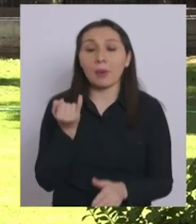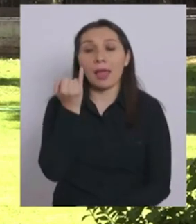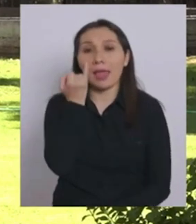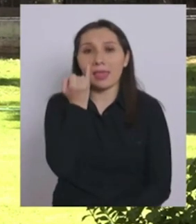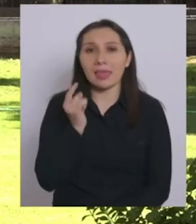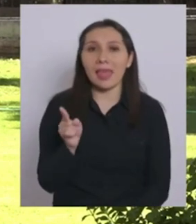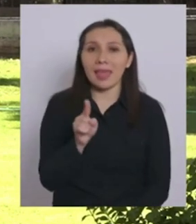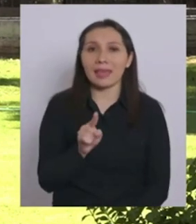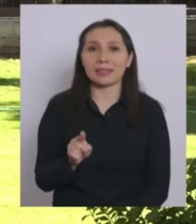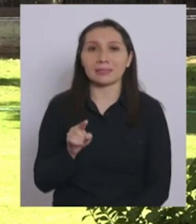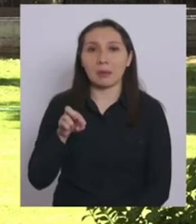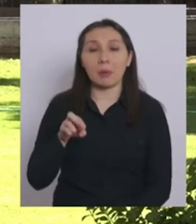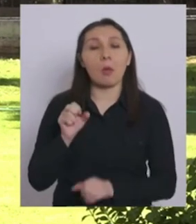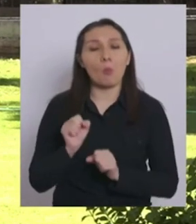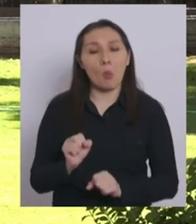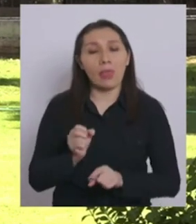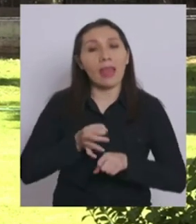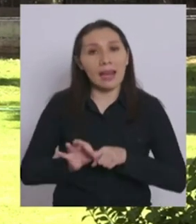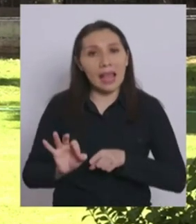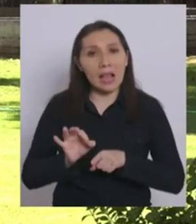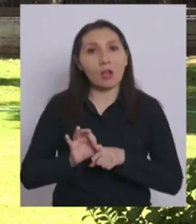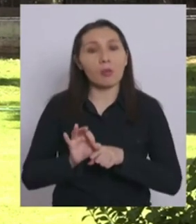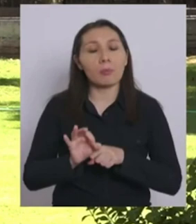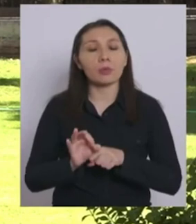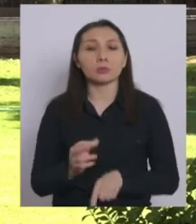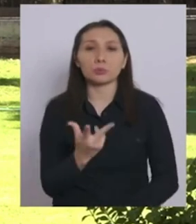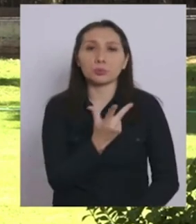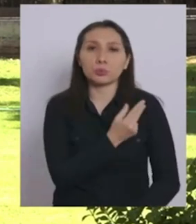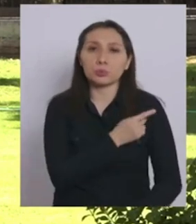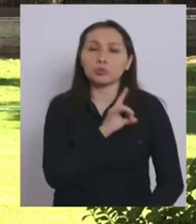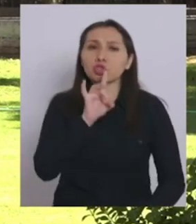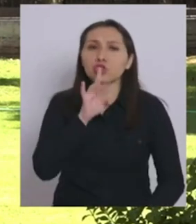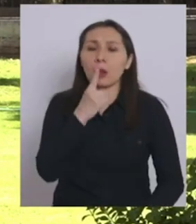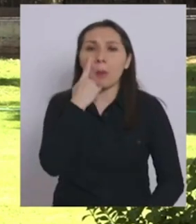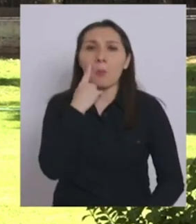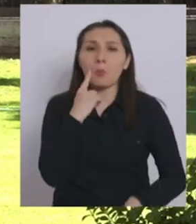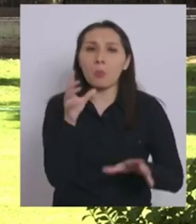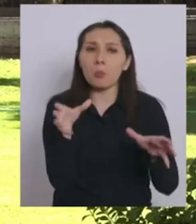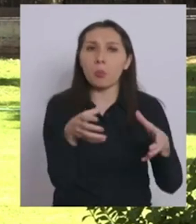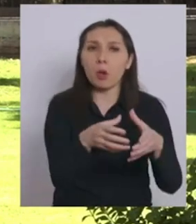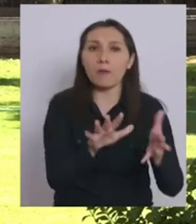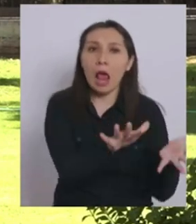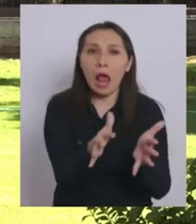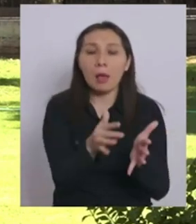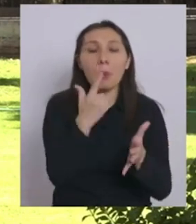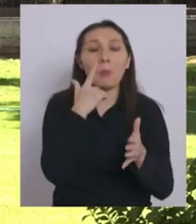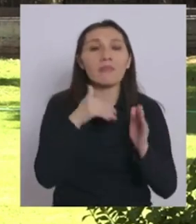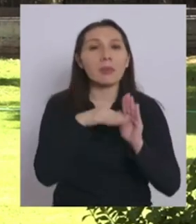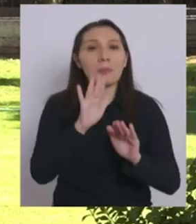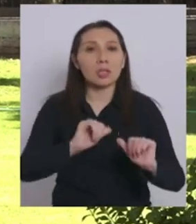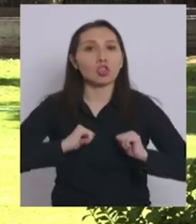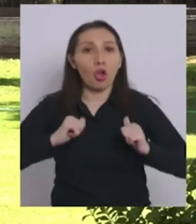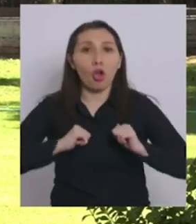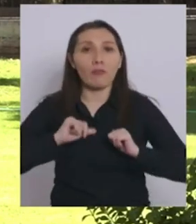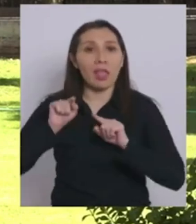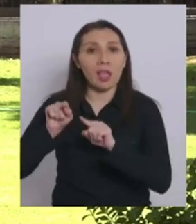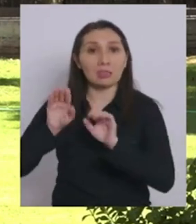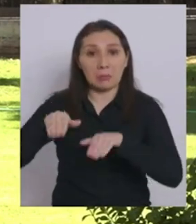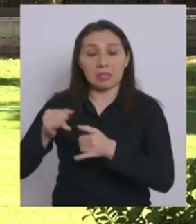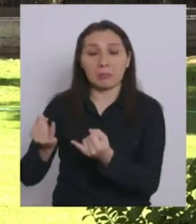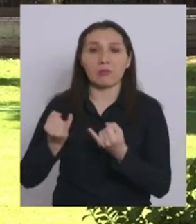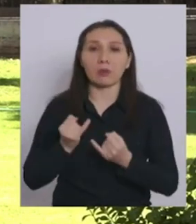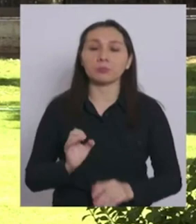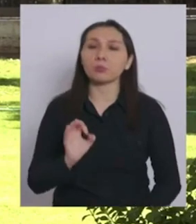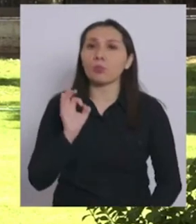podría recomendar que se administre a un grupo determinado quizás a los más jóvenes considerando estos antecedentes pero